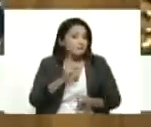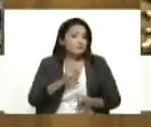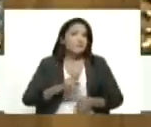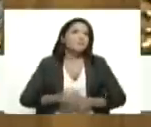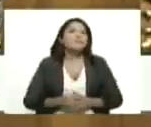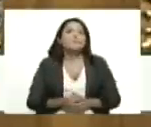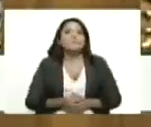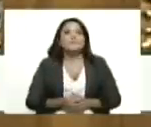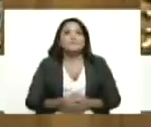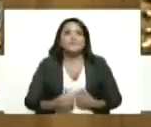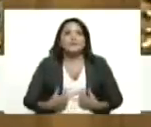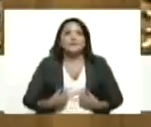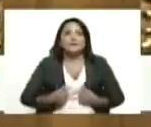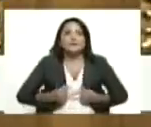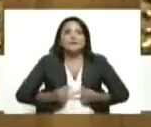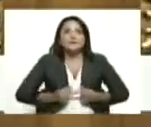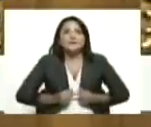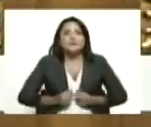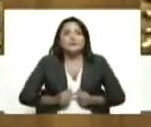¿Ah?